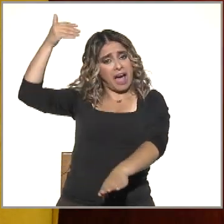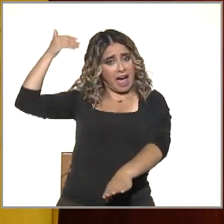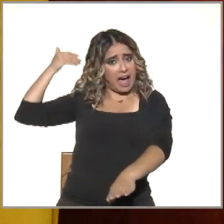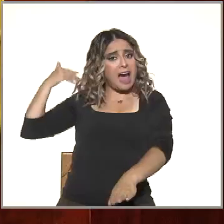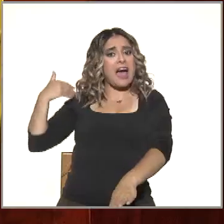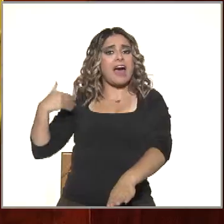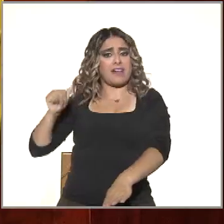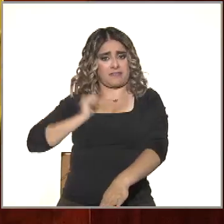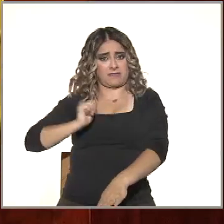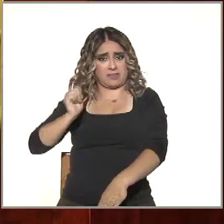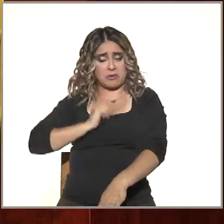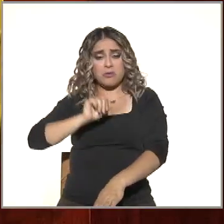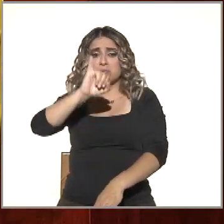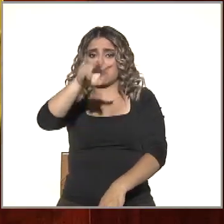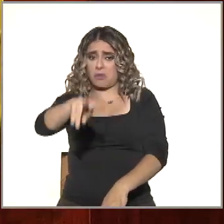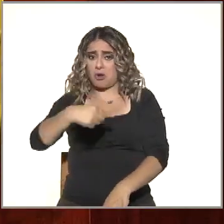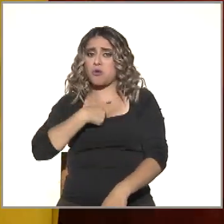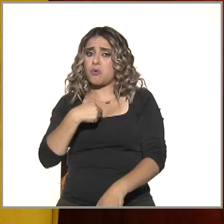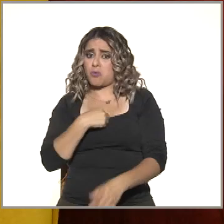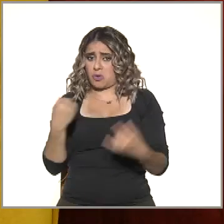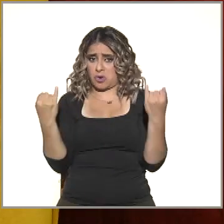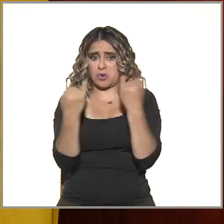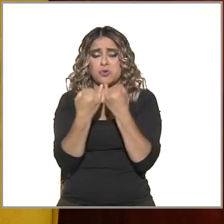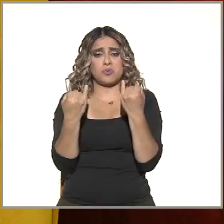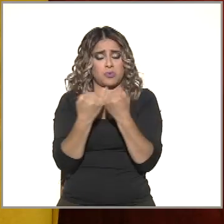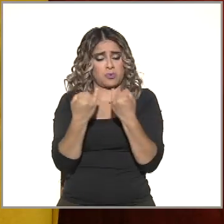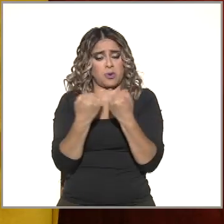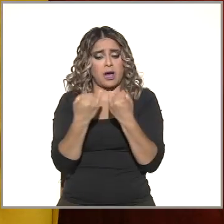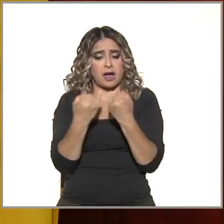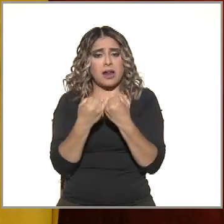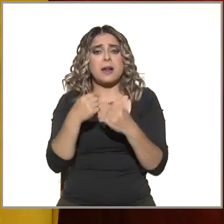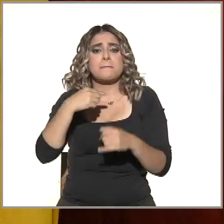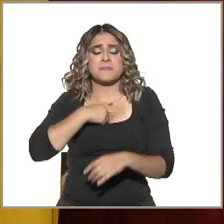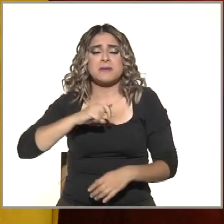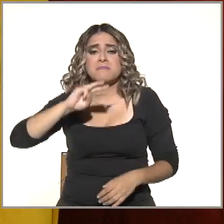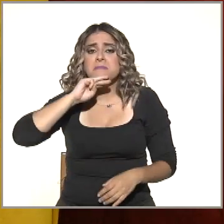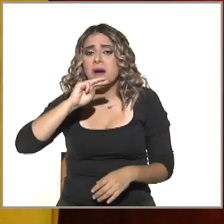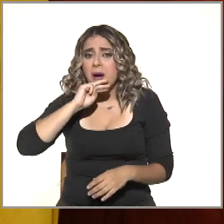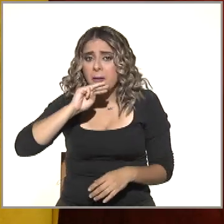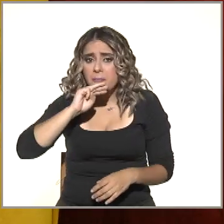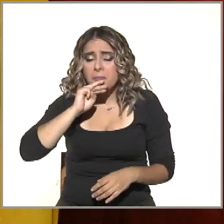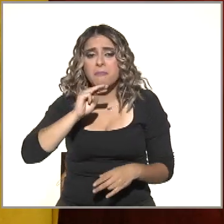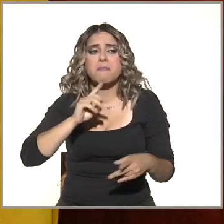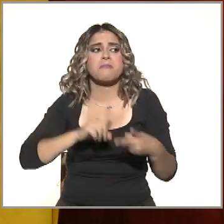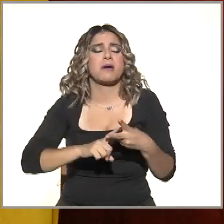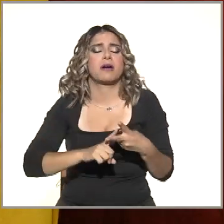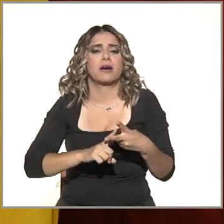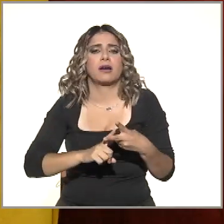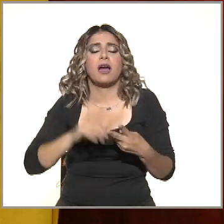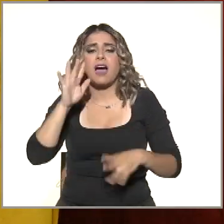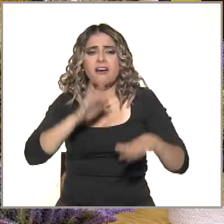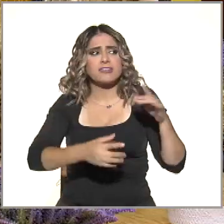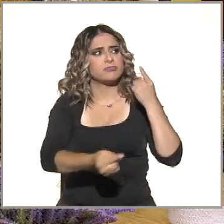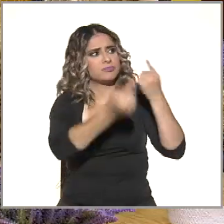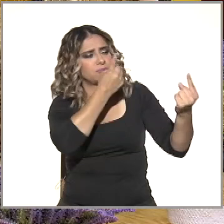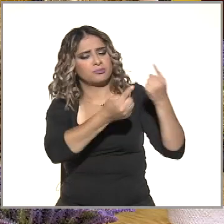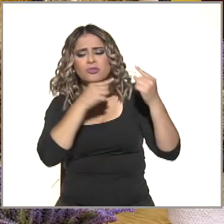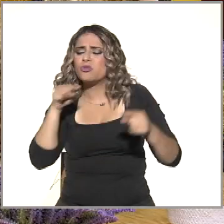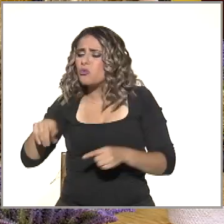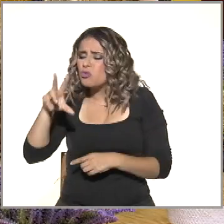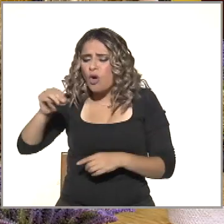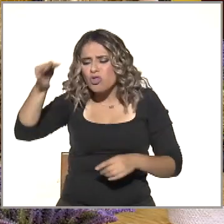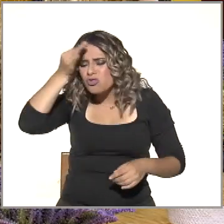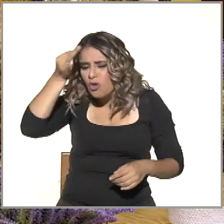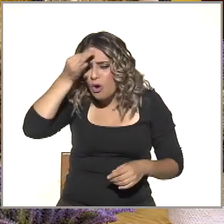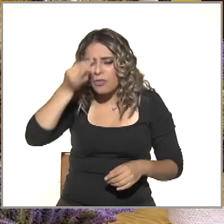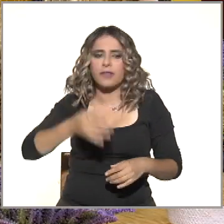yo me identifico completamente con tonos de mi mamá, con cosas que de pronto te decían, no seas tonta,